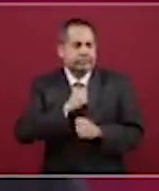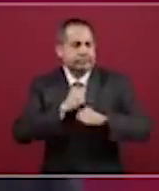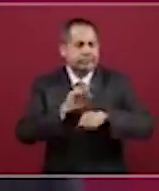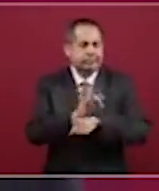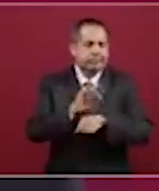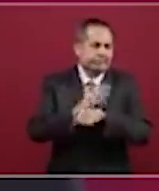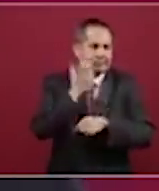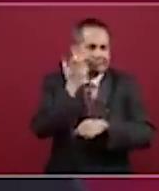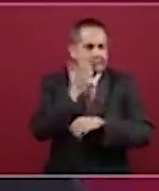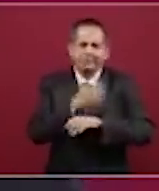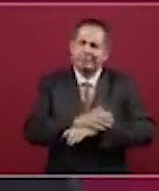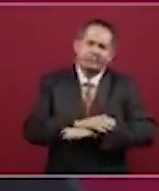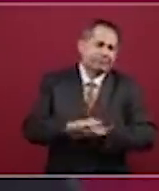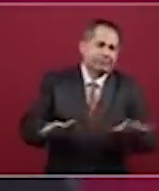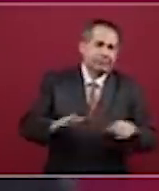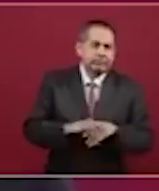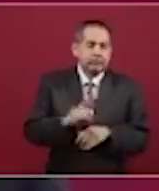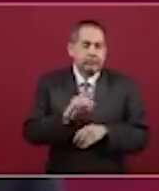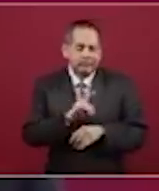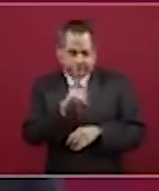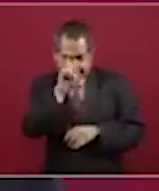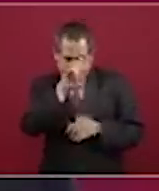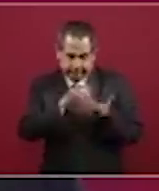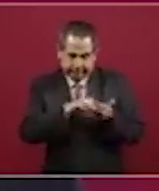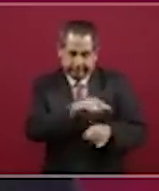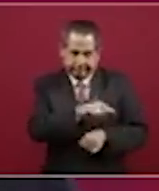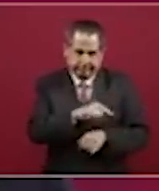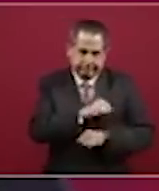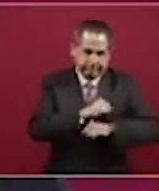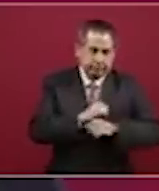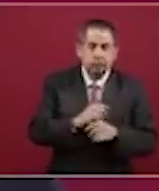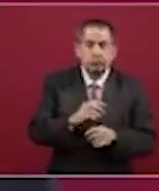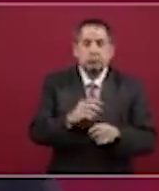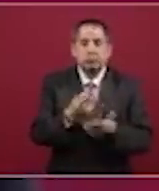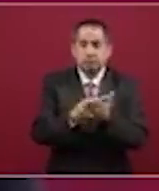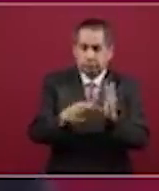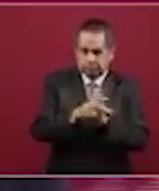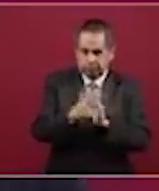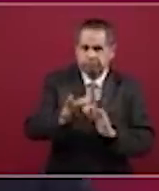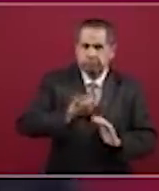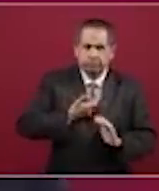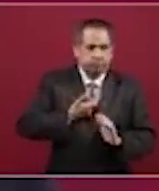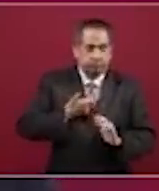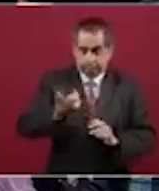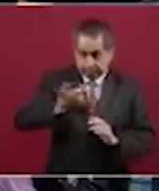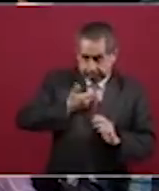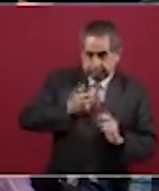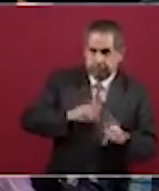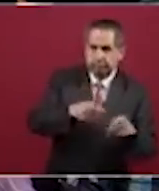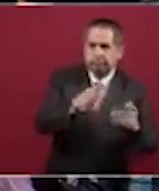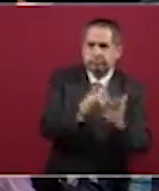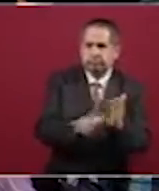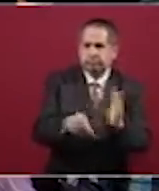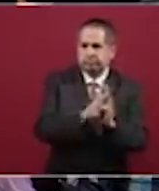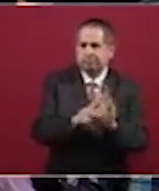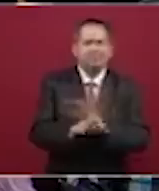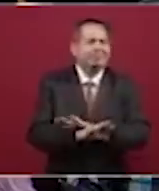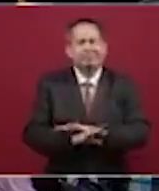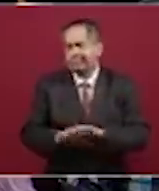influyentismo, sin que haya recomendados, sin que se vendan las plazas, nada de eso,